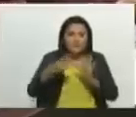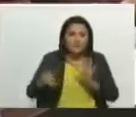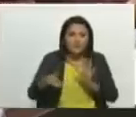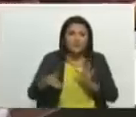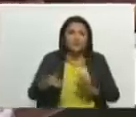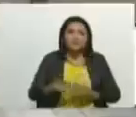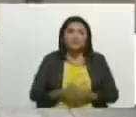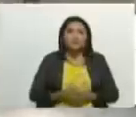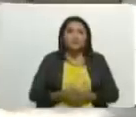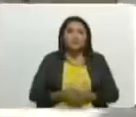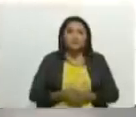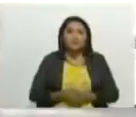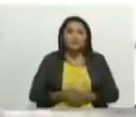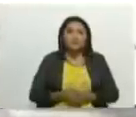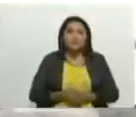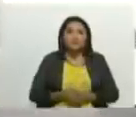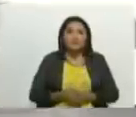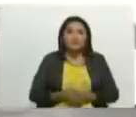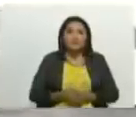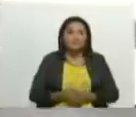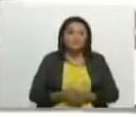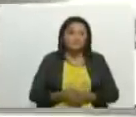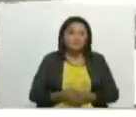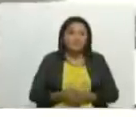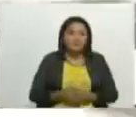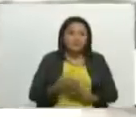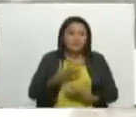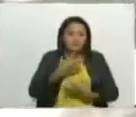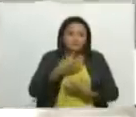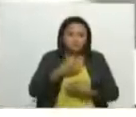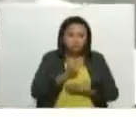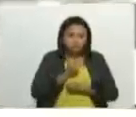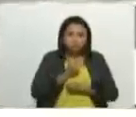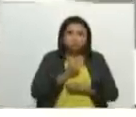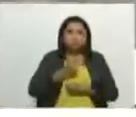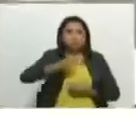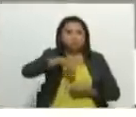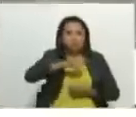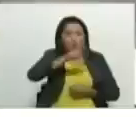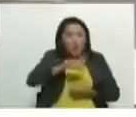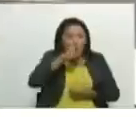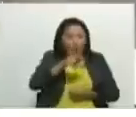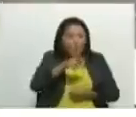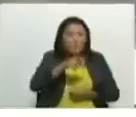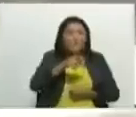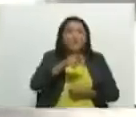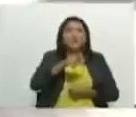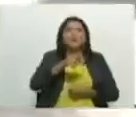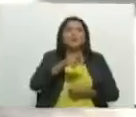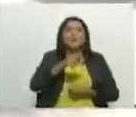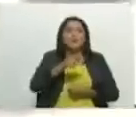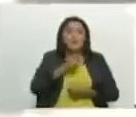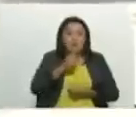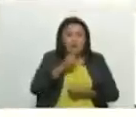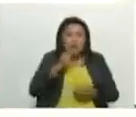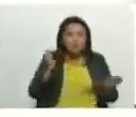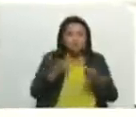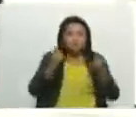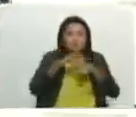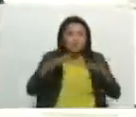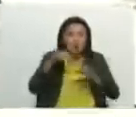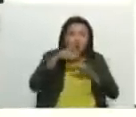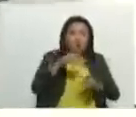que son indignantes las declaraciones emitidas por el burgomaestre. Y asimismo, pues, tomarán las acciones